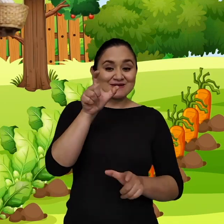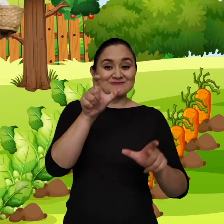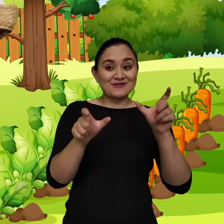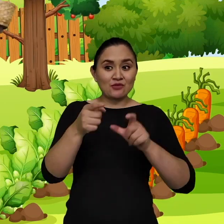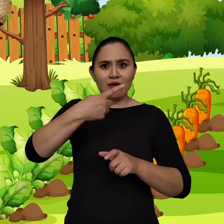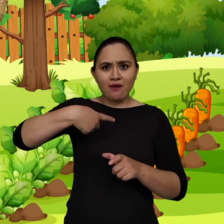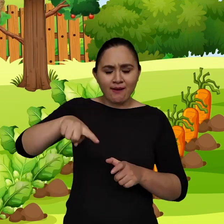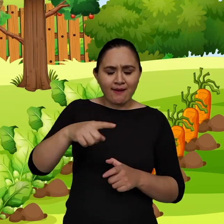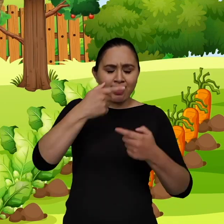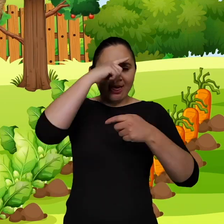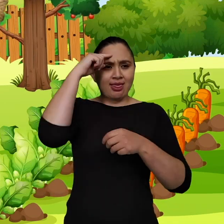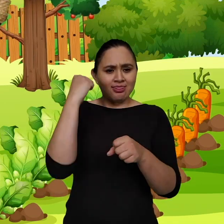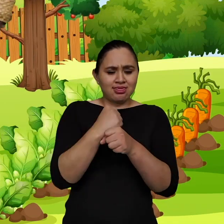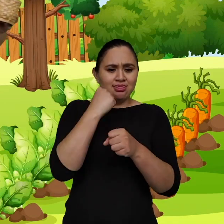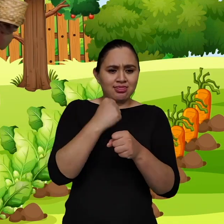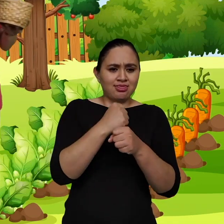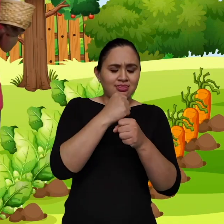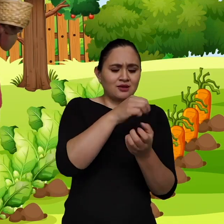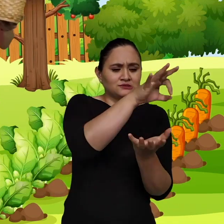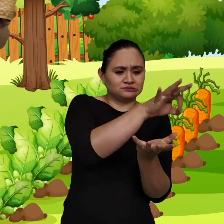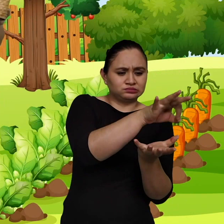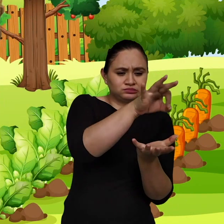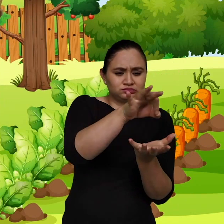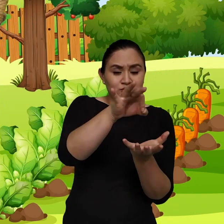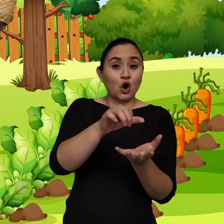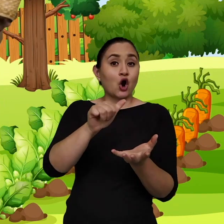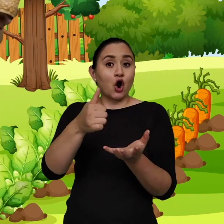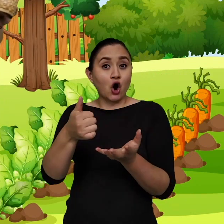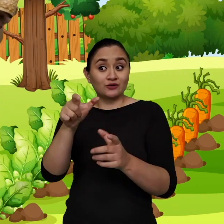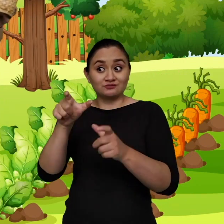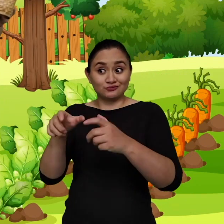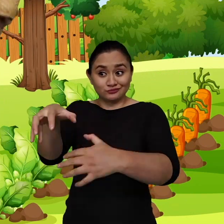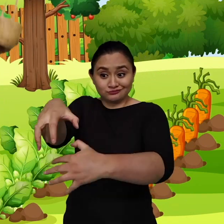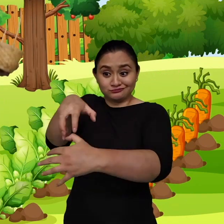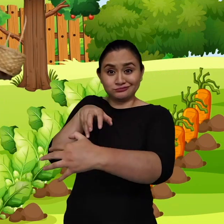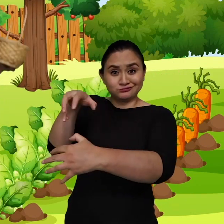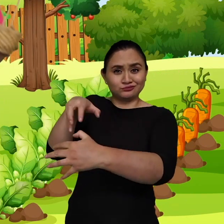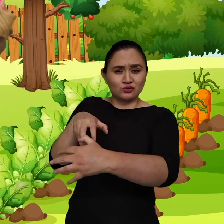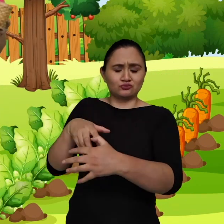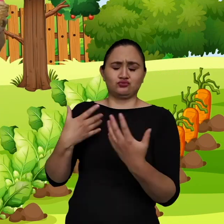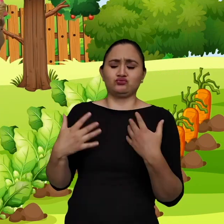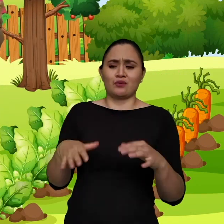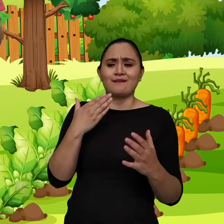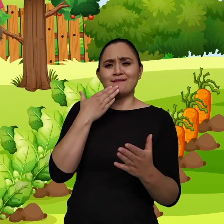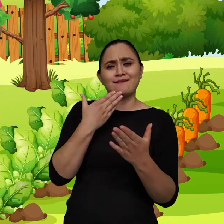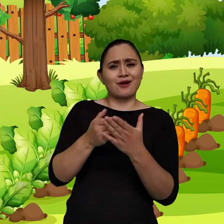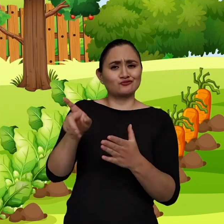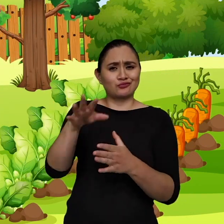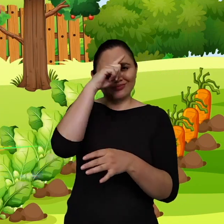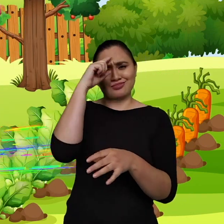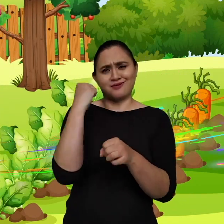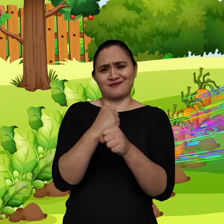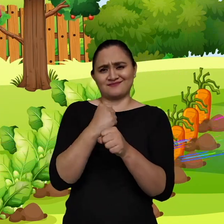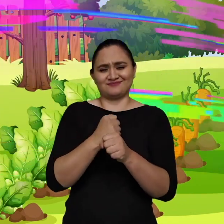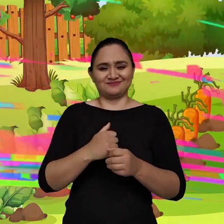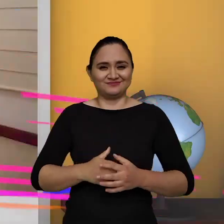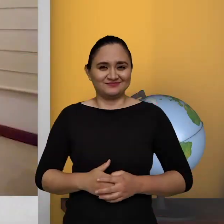que siembran y cosechan lo que tenemos en nuestra mesa. Gracias por hacerlo.